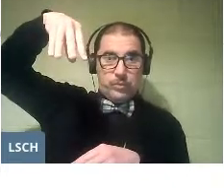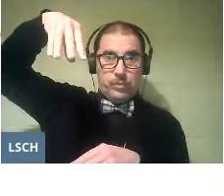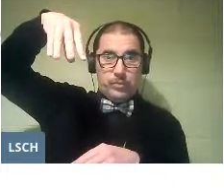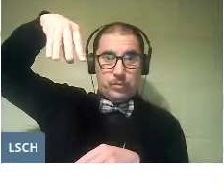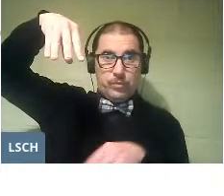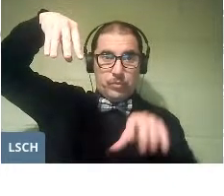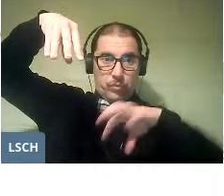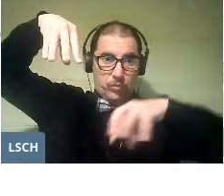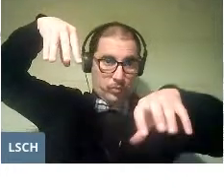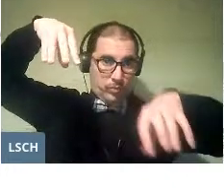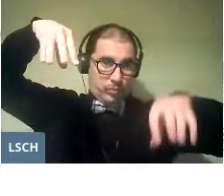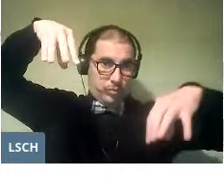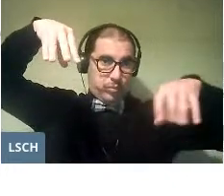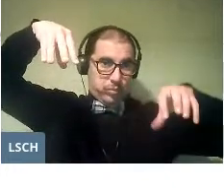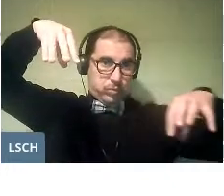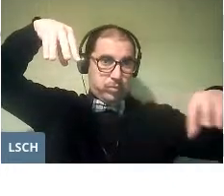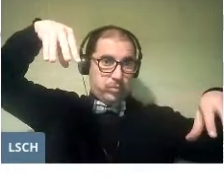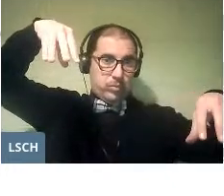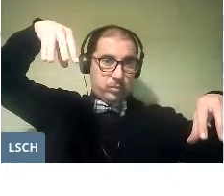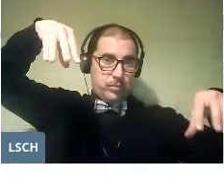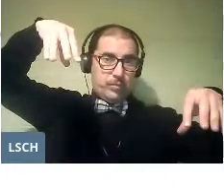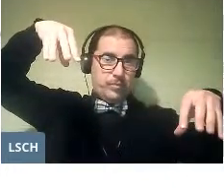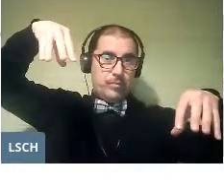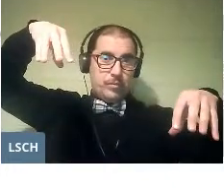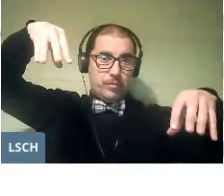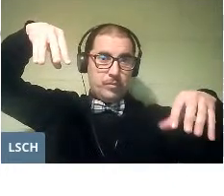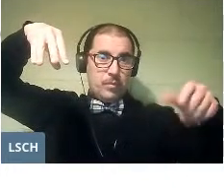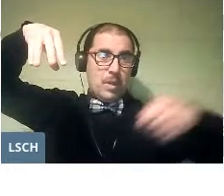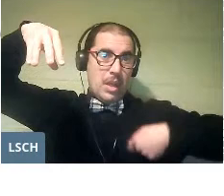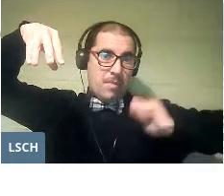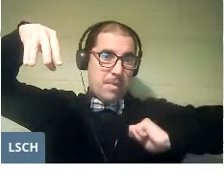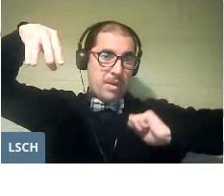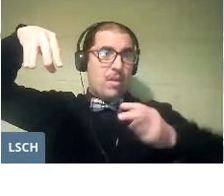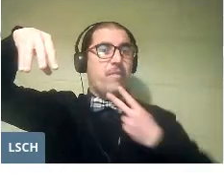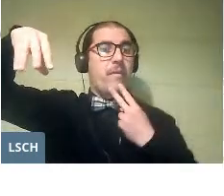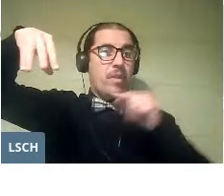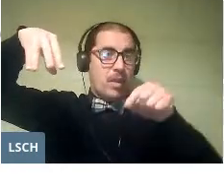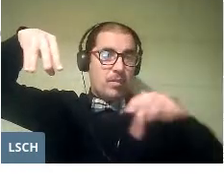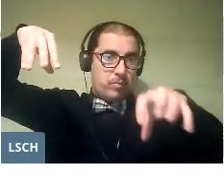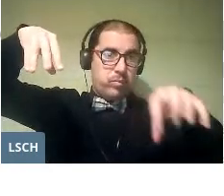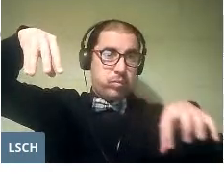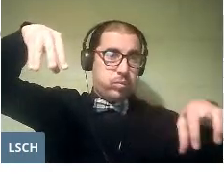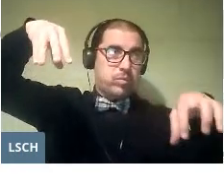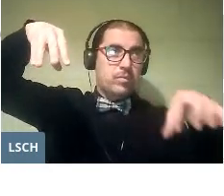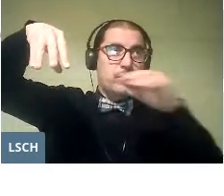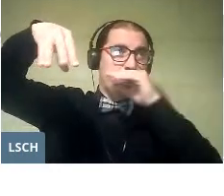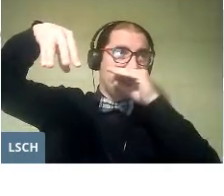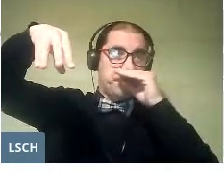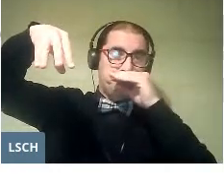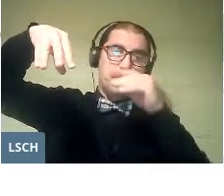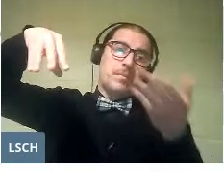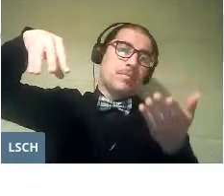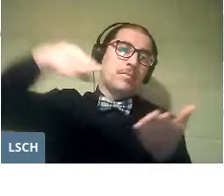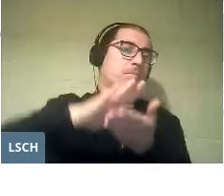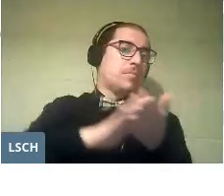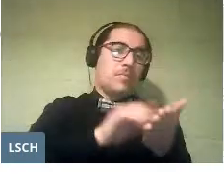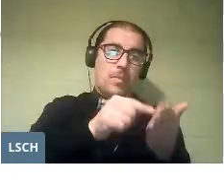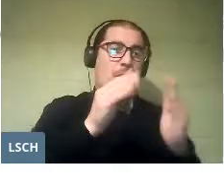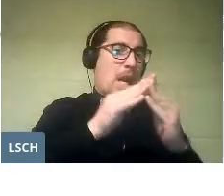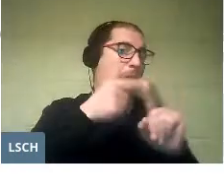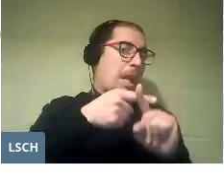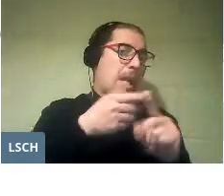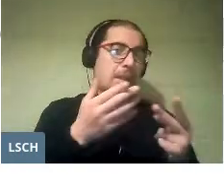una serie de recintos ya ocupados por españoles. entre ellos la